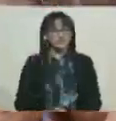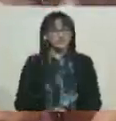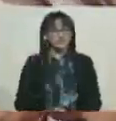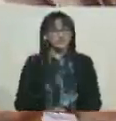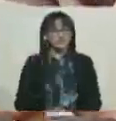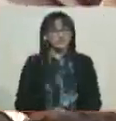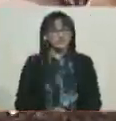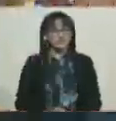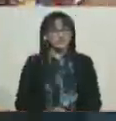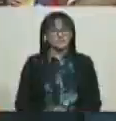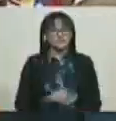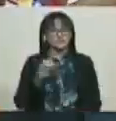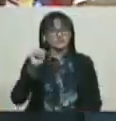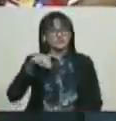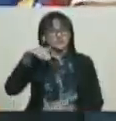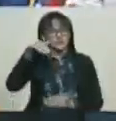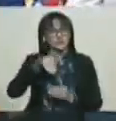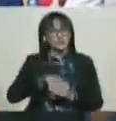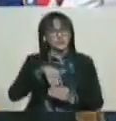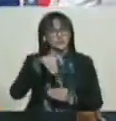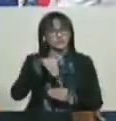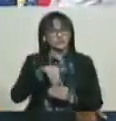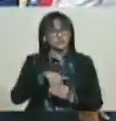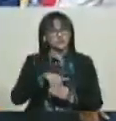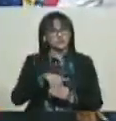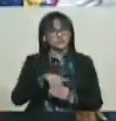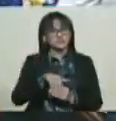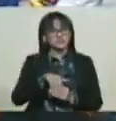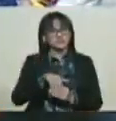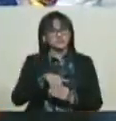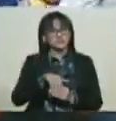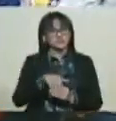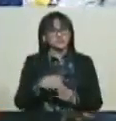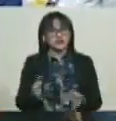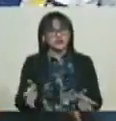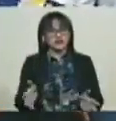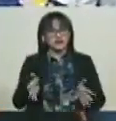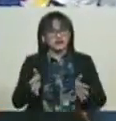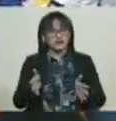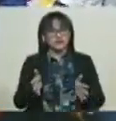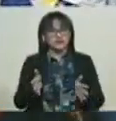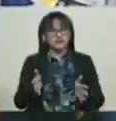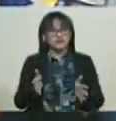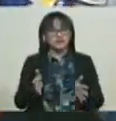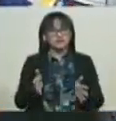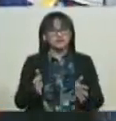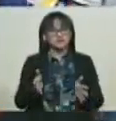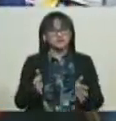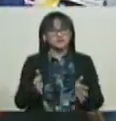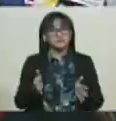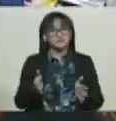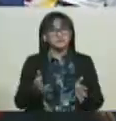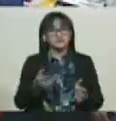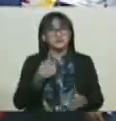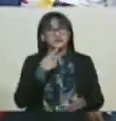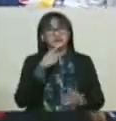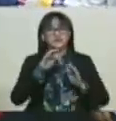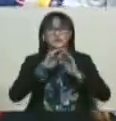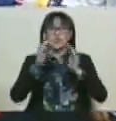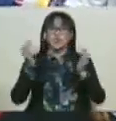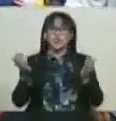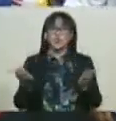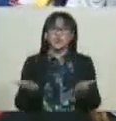y vamos a notar y vamos a ganar para decirle al mundo